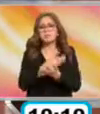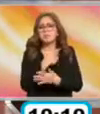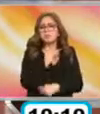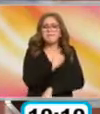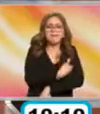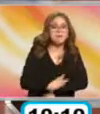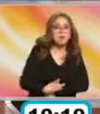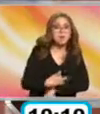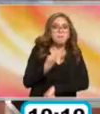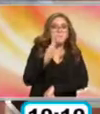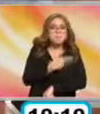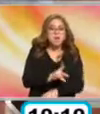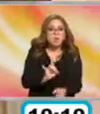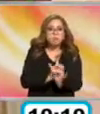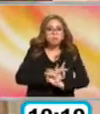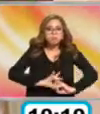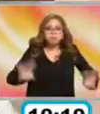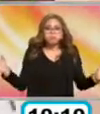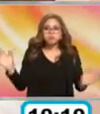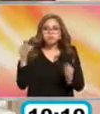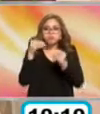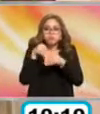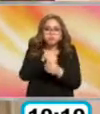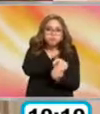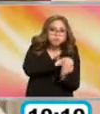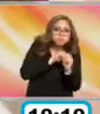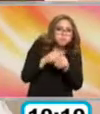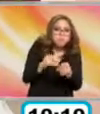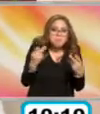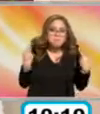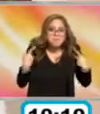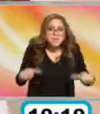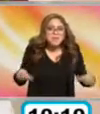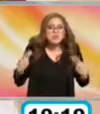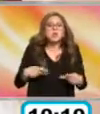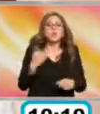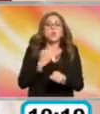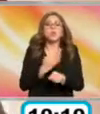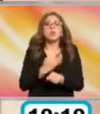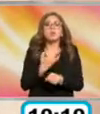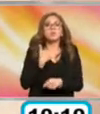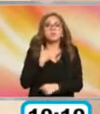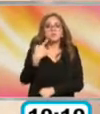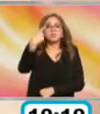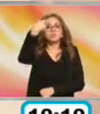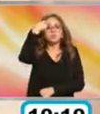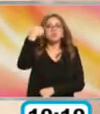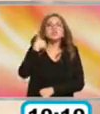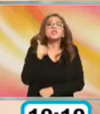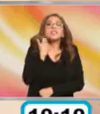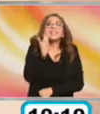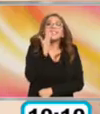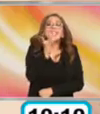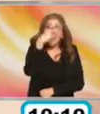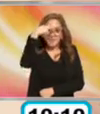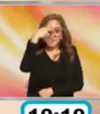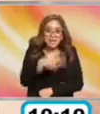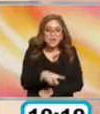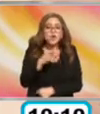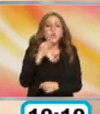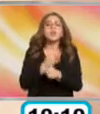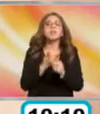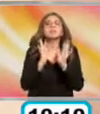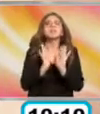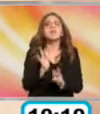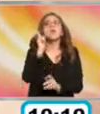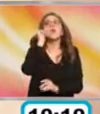resulta que el sitio estuvo lleno a capacidad, un show que siento que marcó mi vida porque lo soñé en México y se hizo realidad y espero que